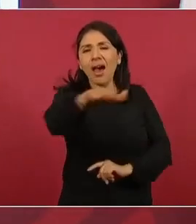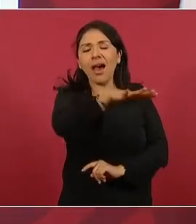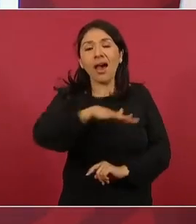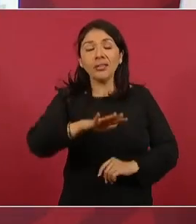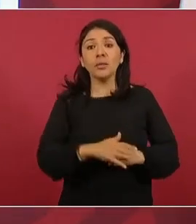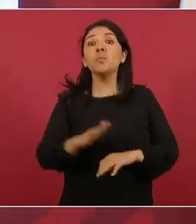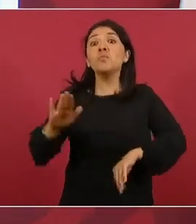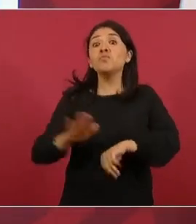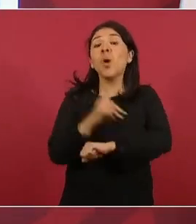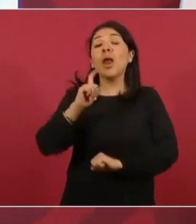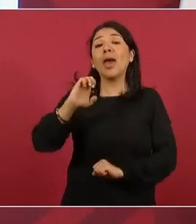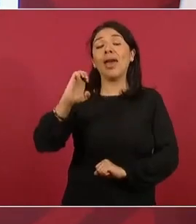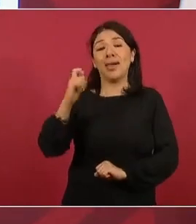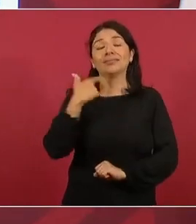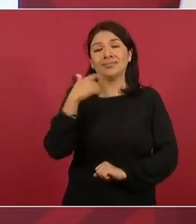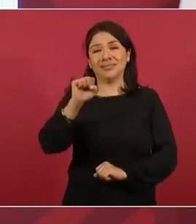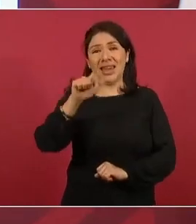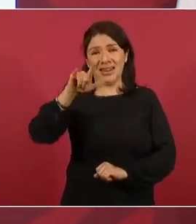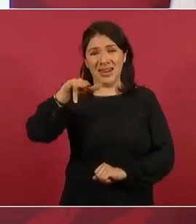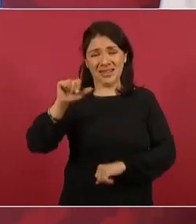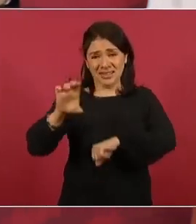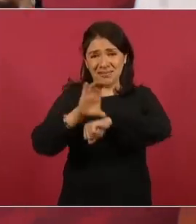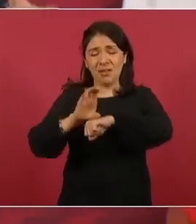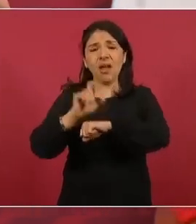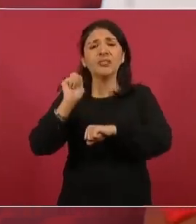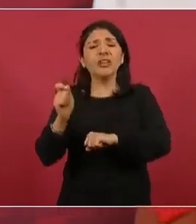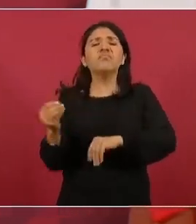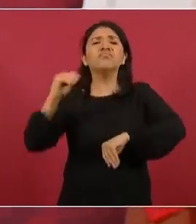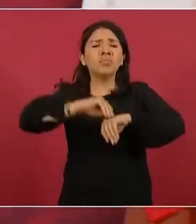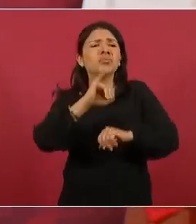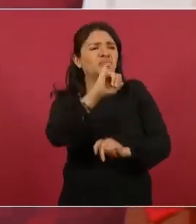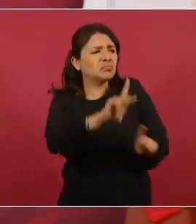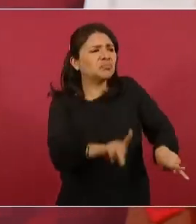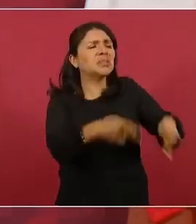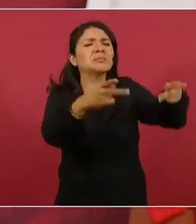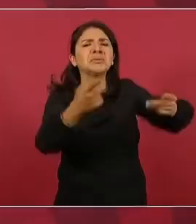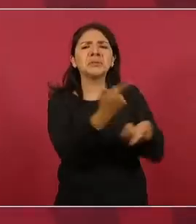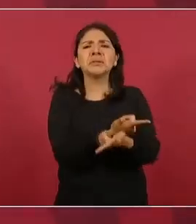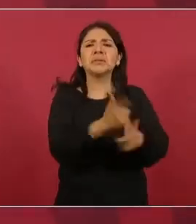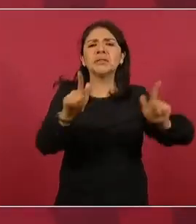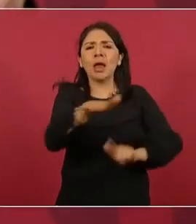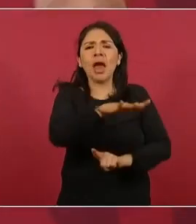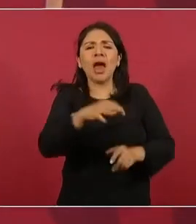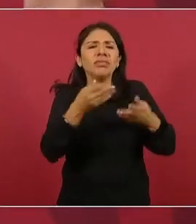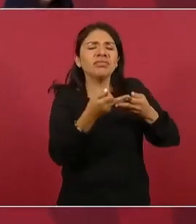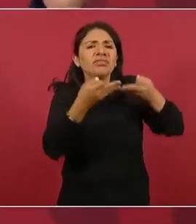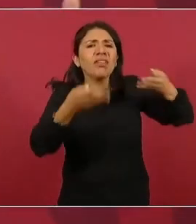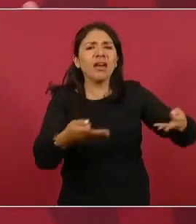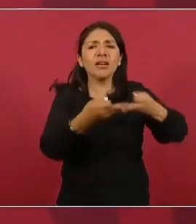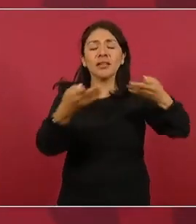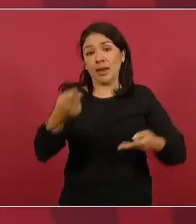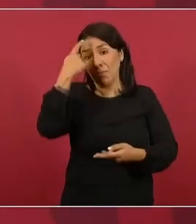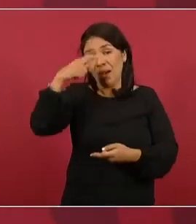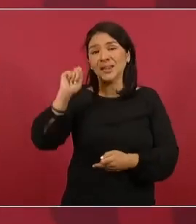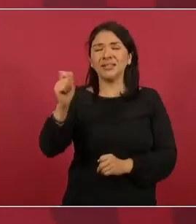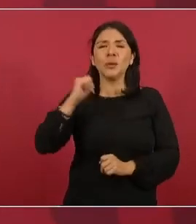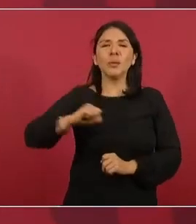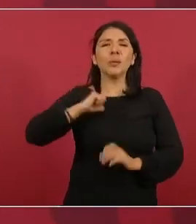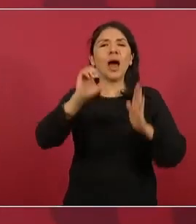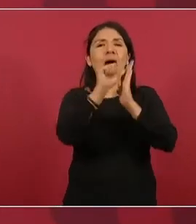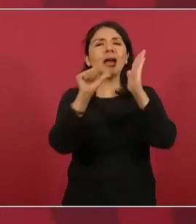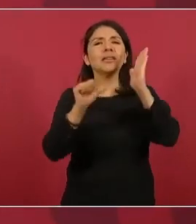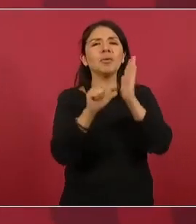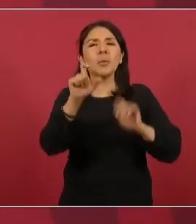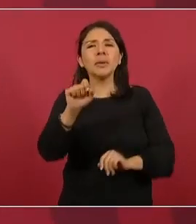porque Salinas puso al mercado las tierras ejidales con la reforma al 27.